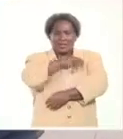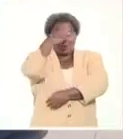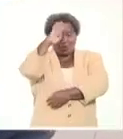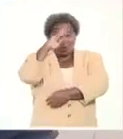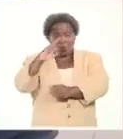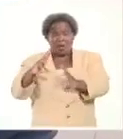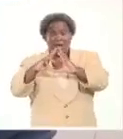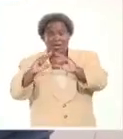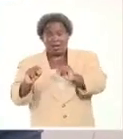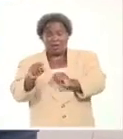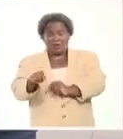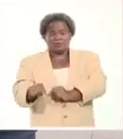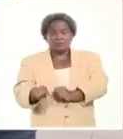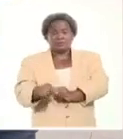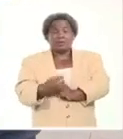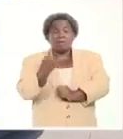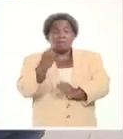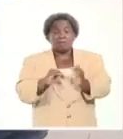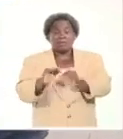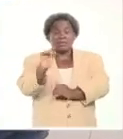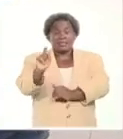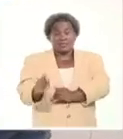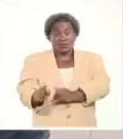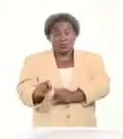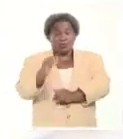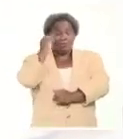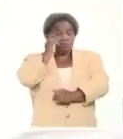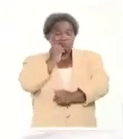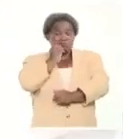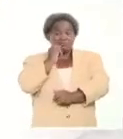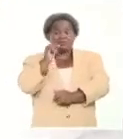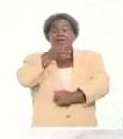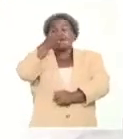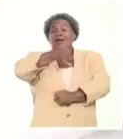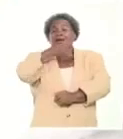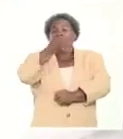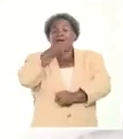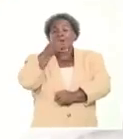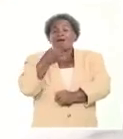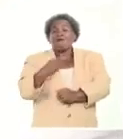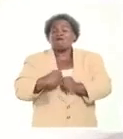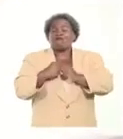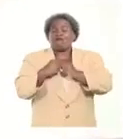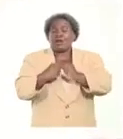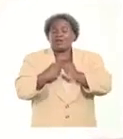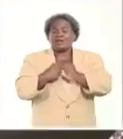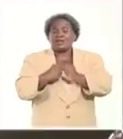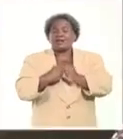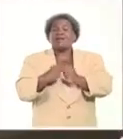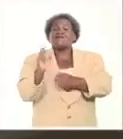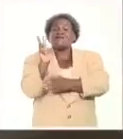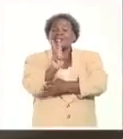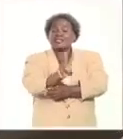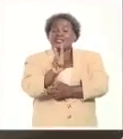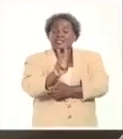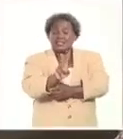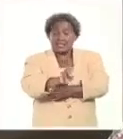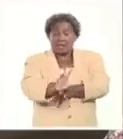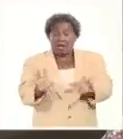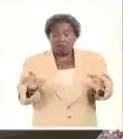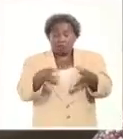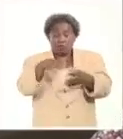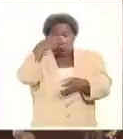El miembro del Buró Político y primer ministro Manuel Marrero Cruz calificó de intensa y profunda la visita de la delegación cubana